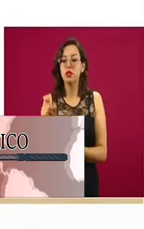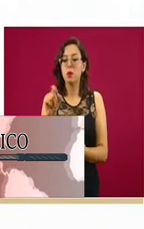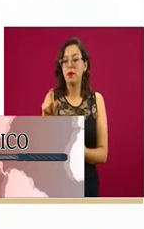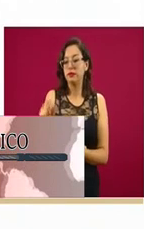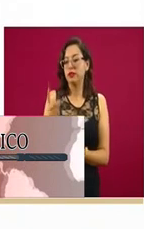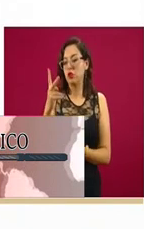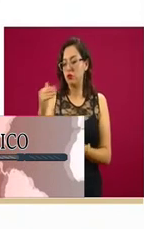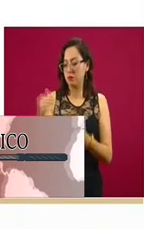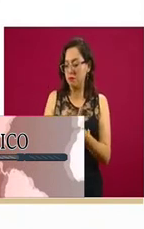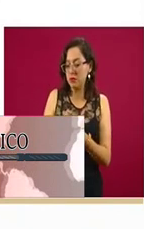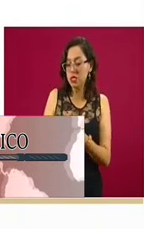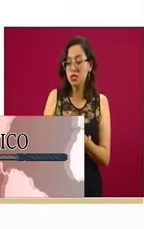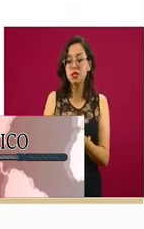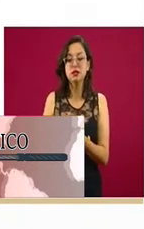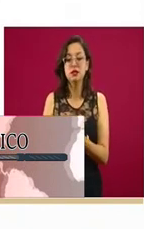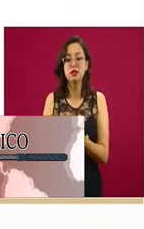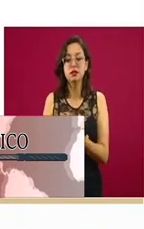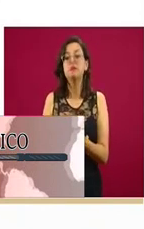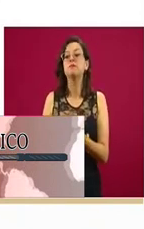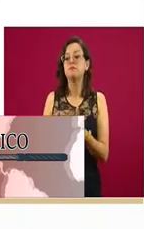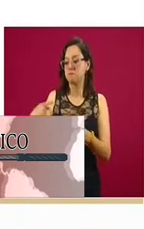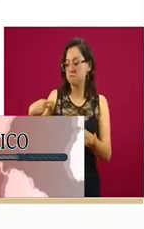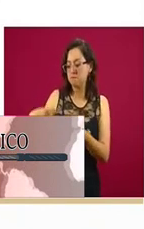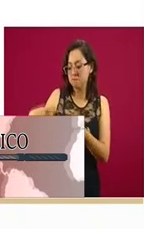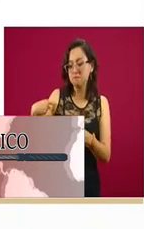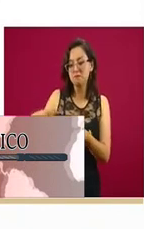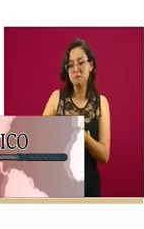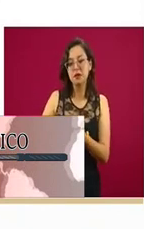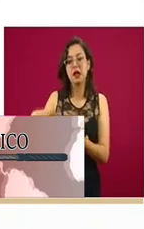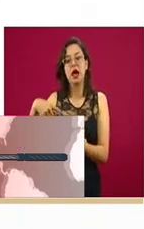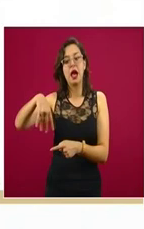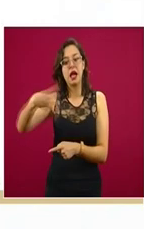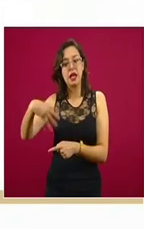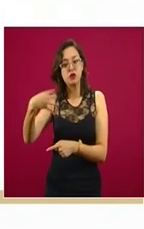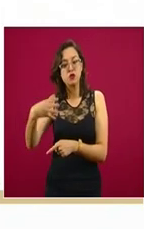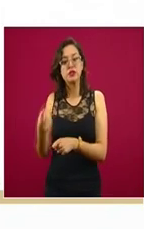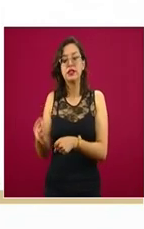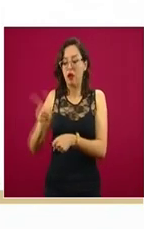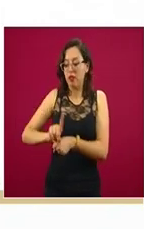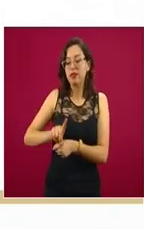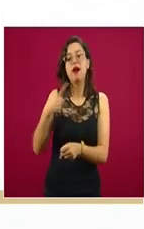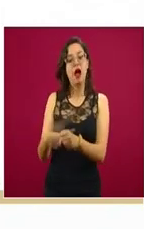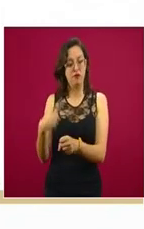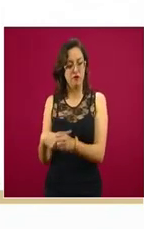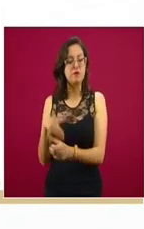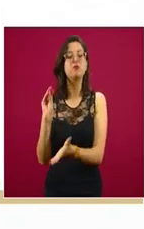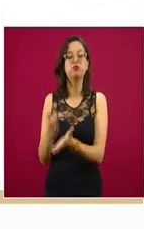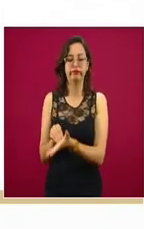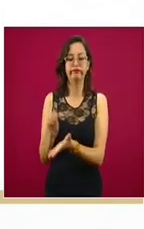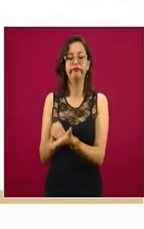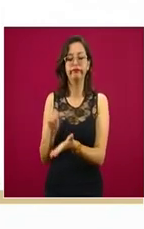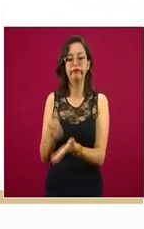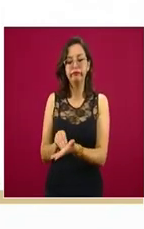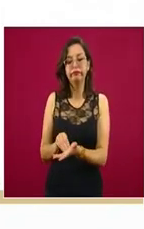poco más de 1.122.000, son personas que han sido detectadas como enfermas en los últimos 14 días y